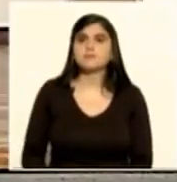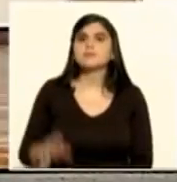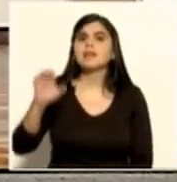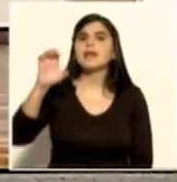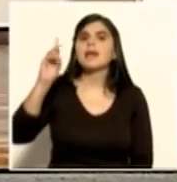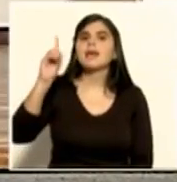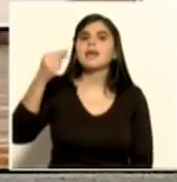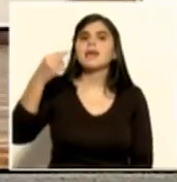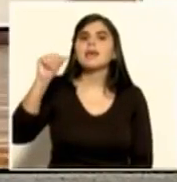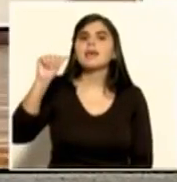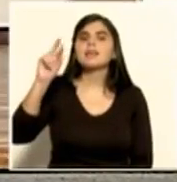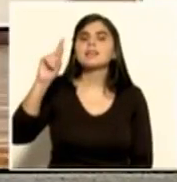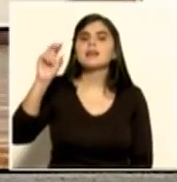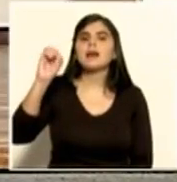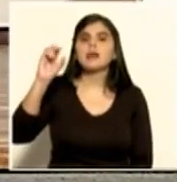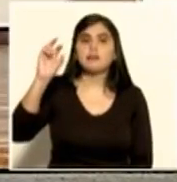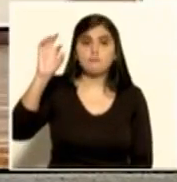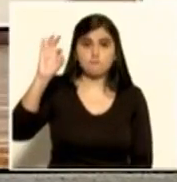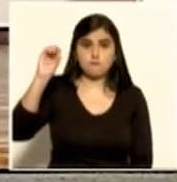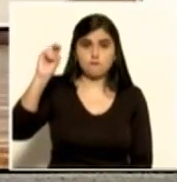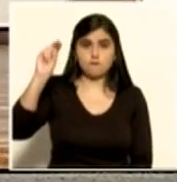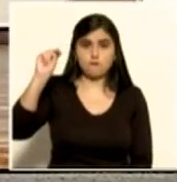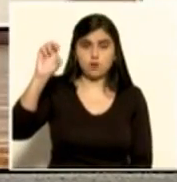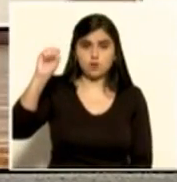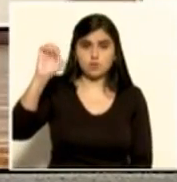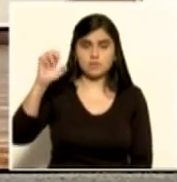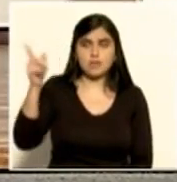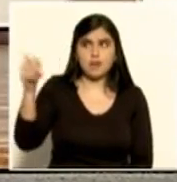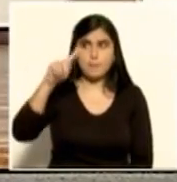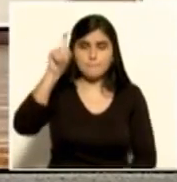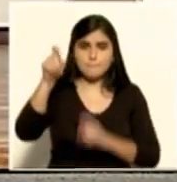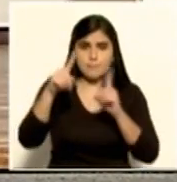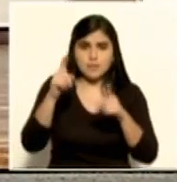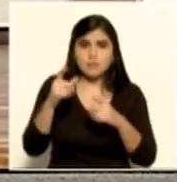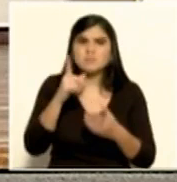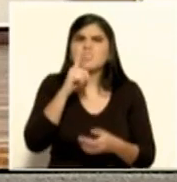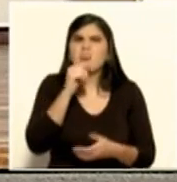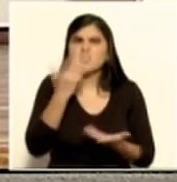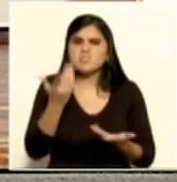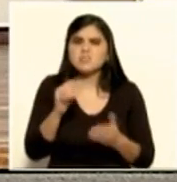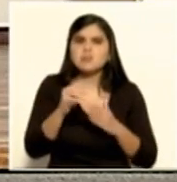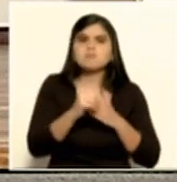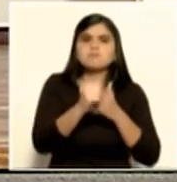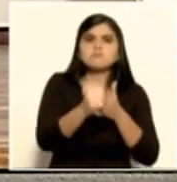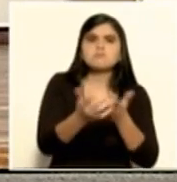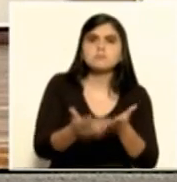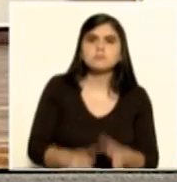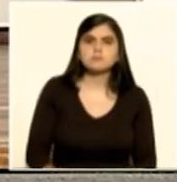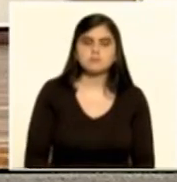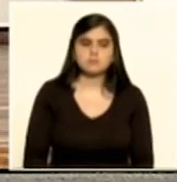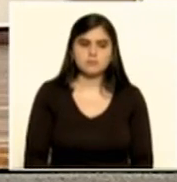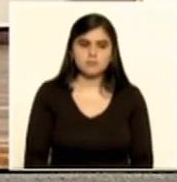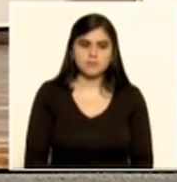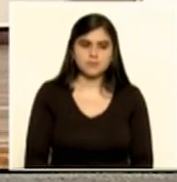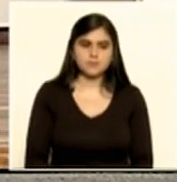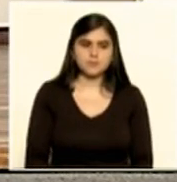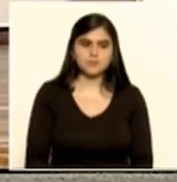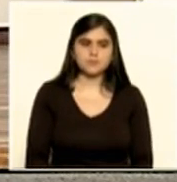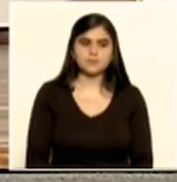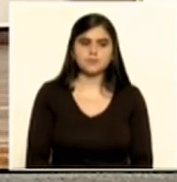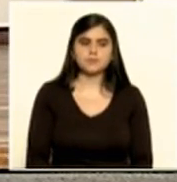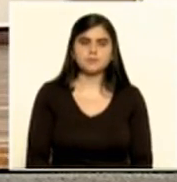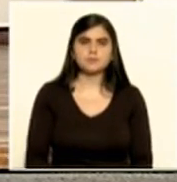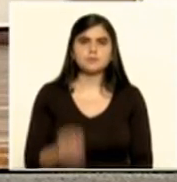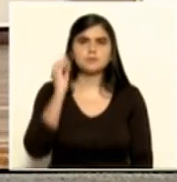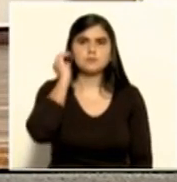de puroperiodismo.com. Su consulta, por favor, nos indica hacia quién va dirigida.